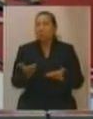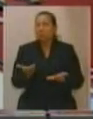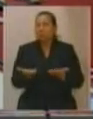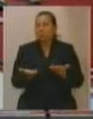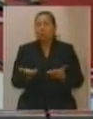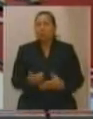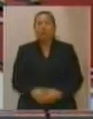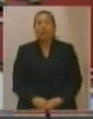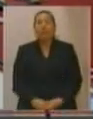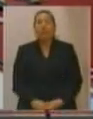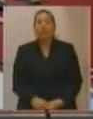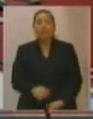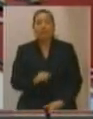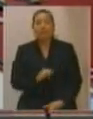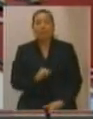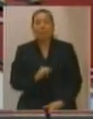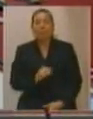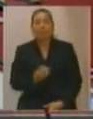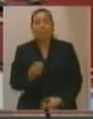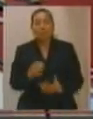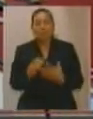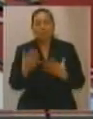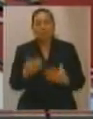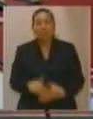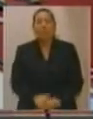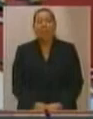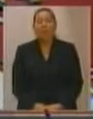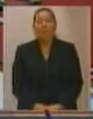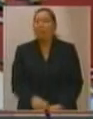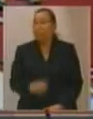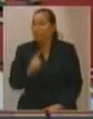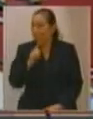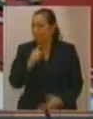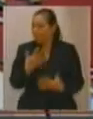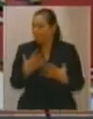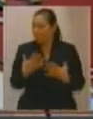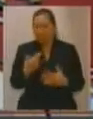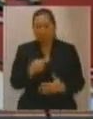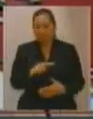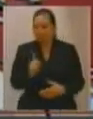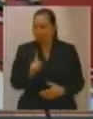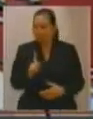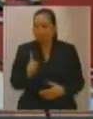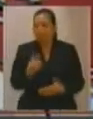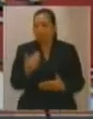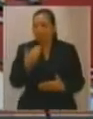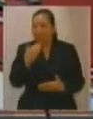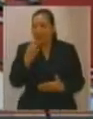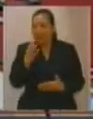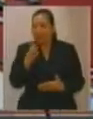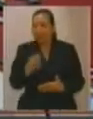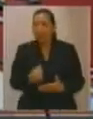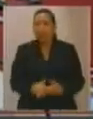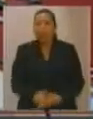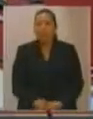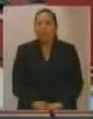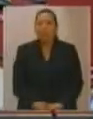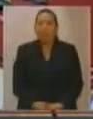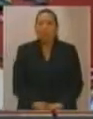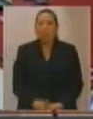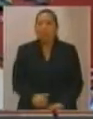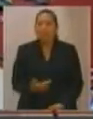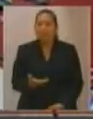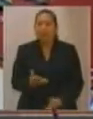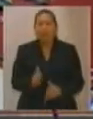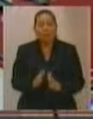que supone una institución como el matrimonio. Reitero, que no es el matrimonio religioso. Para quienes creemos, hay